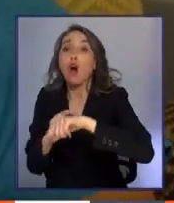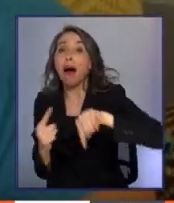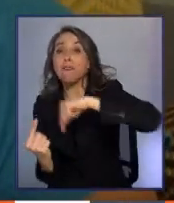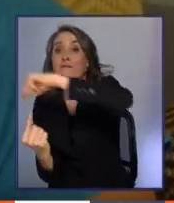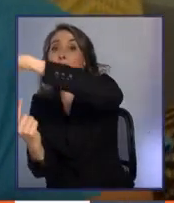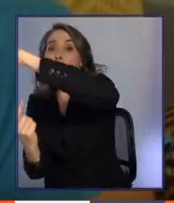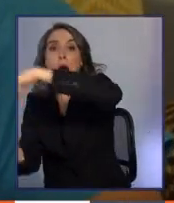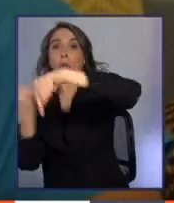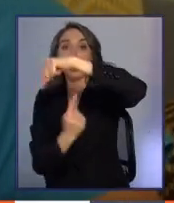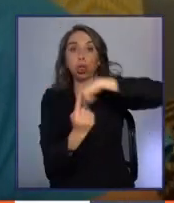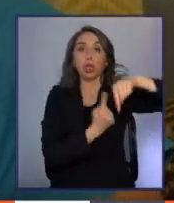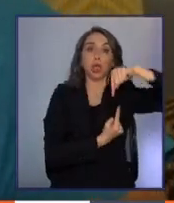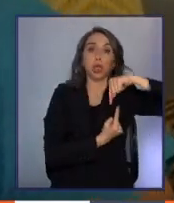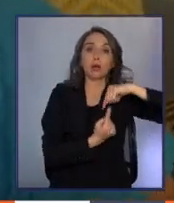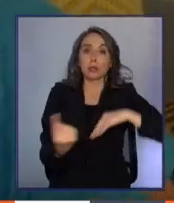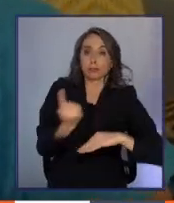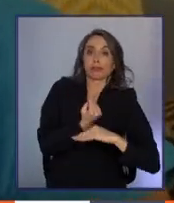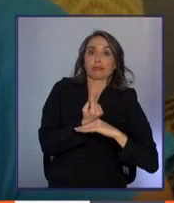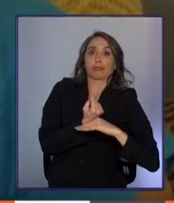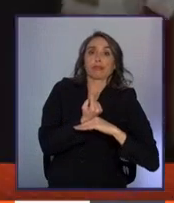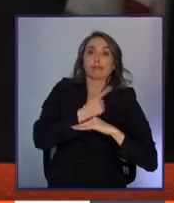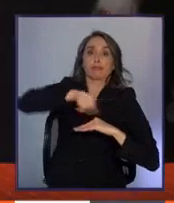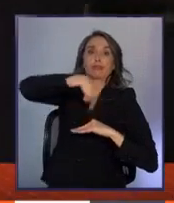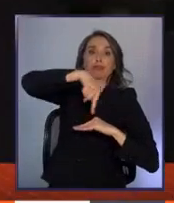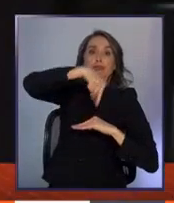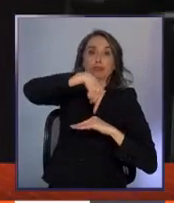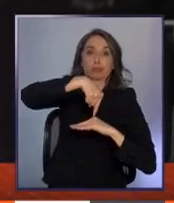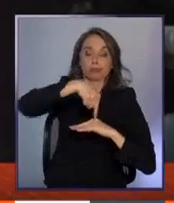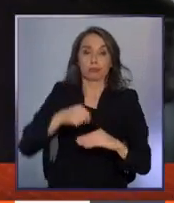y pueda llegar a nosotros.